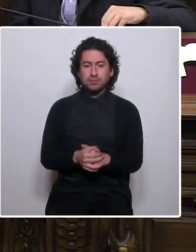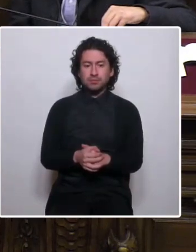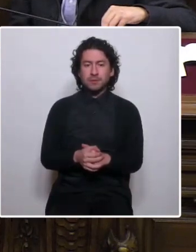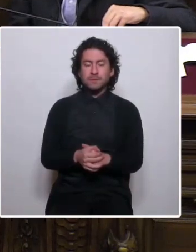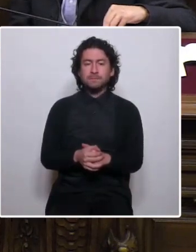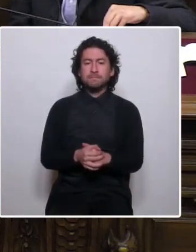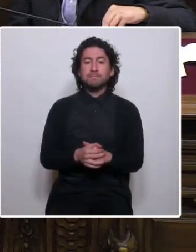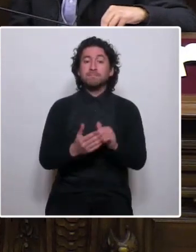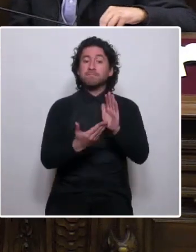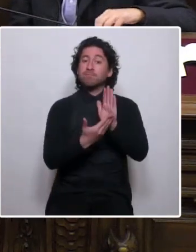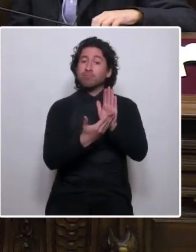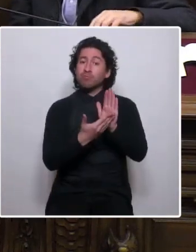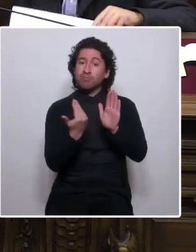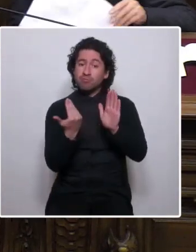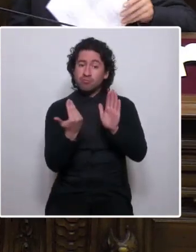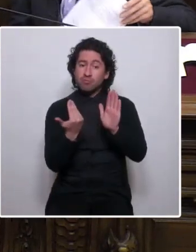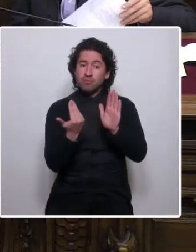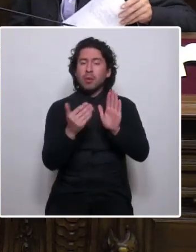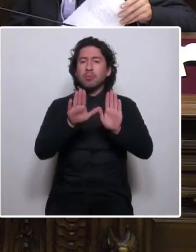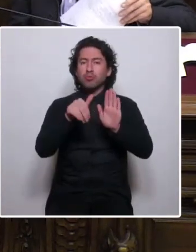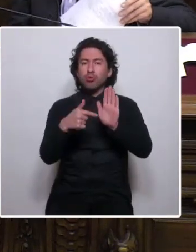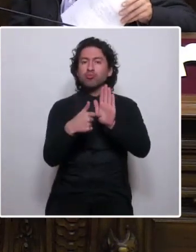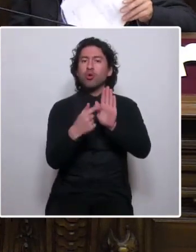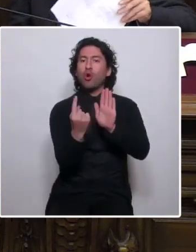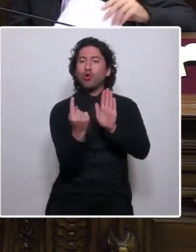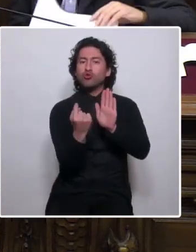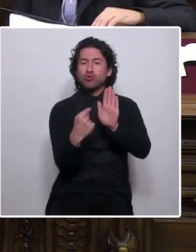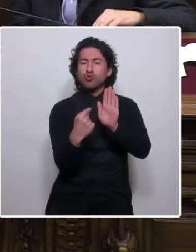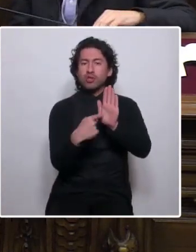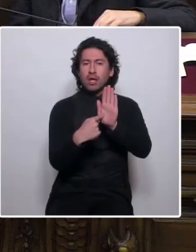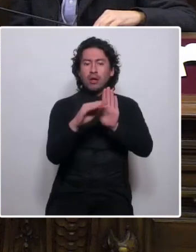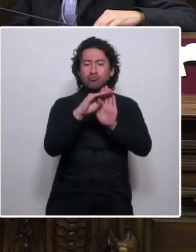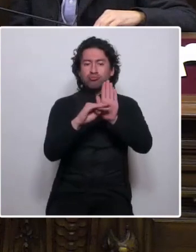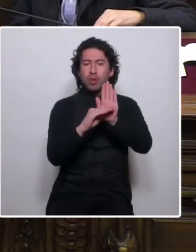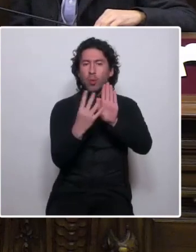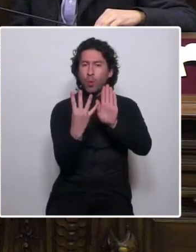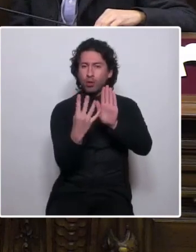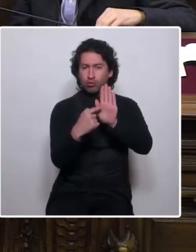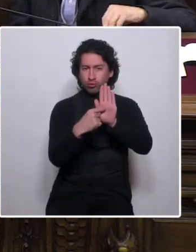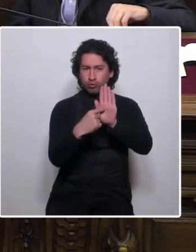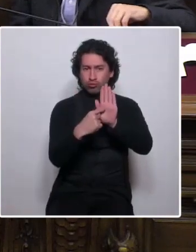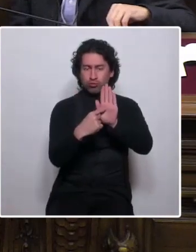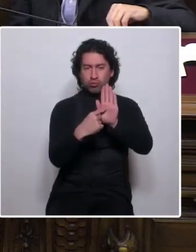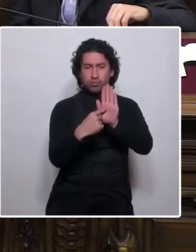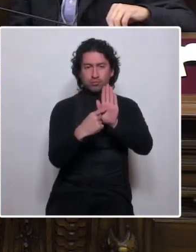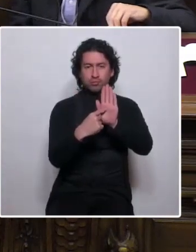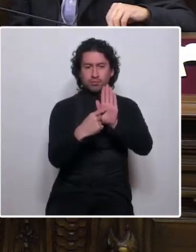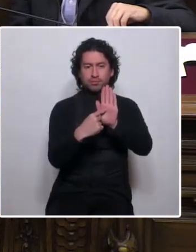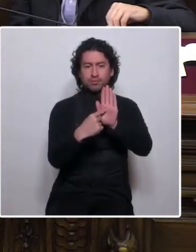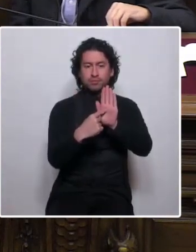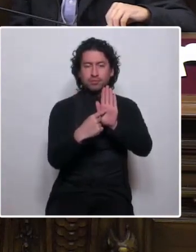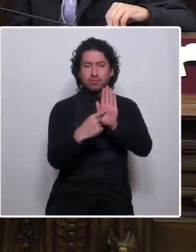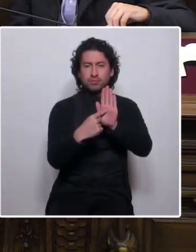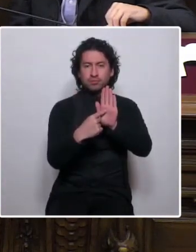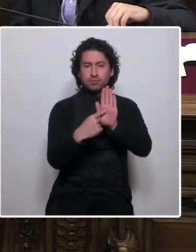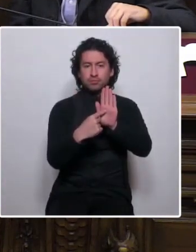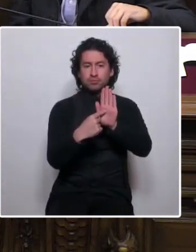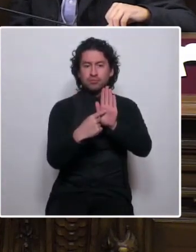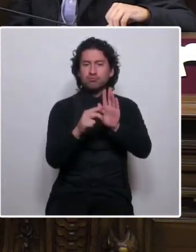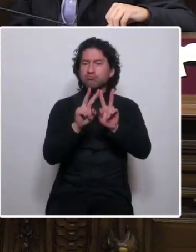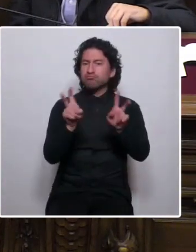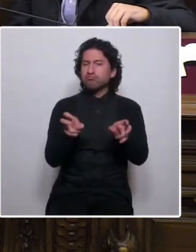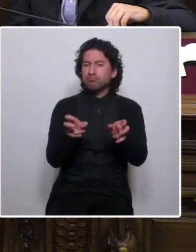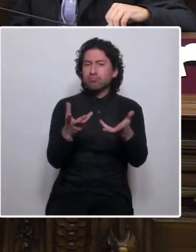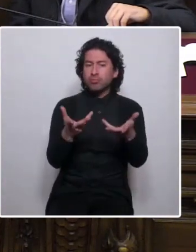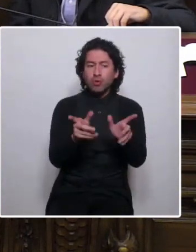Continuamos en la página 11 y pasamos al punto 4, que es... sobre plazo